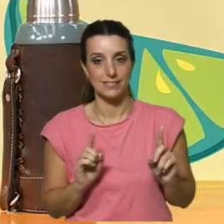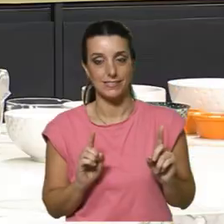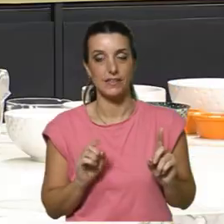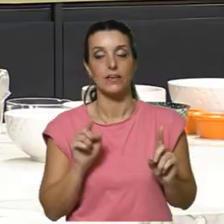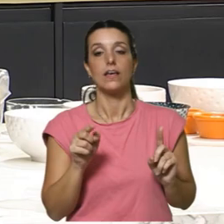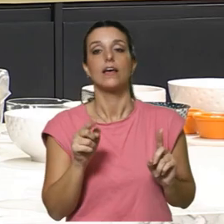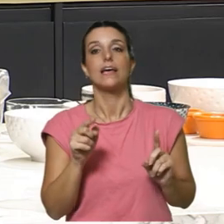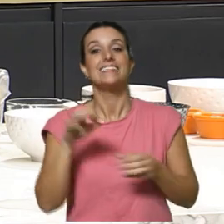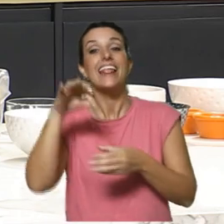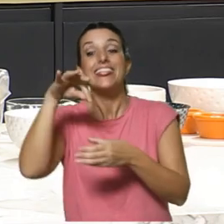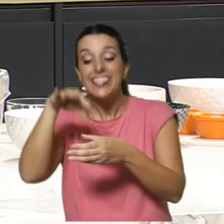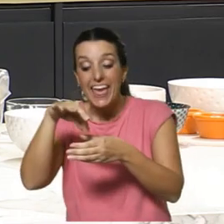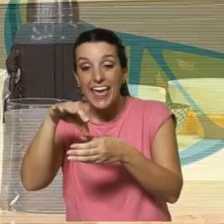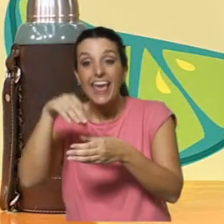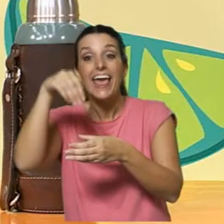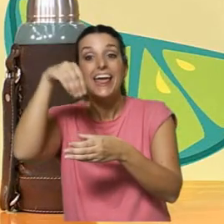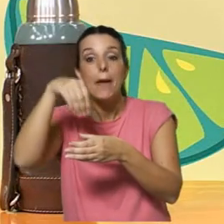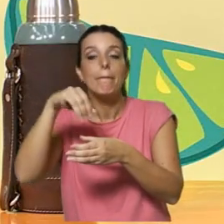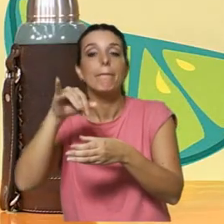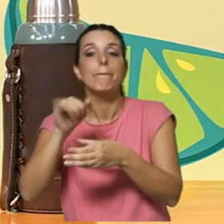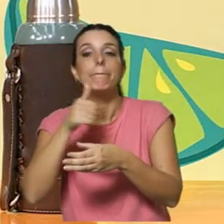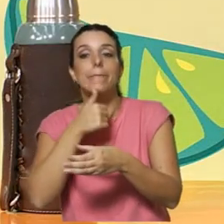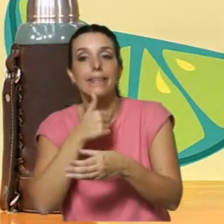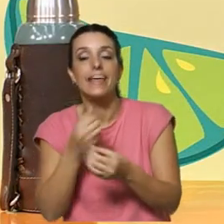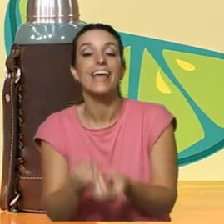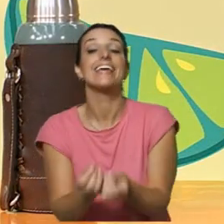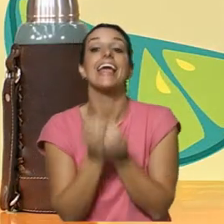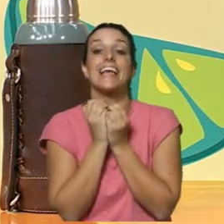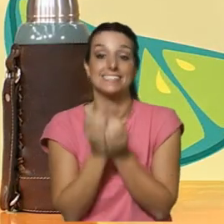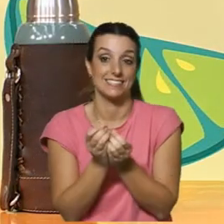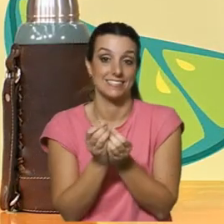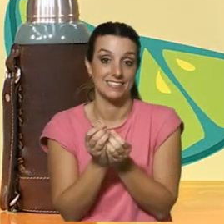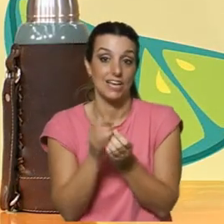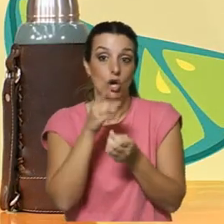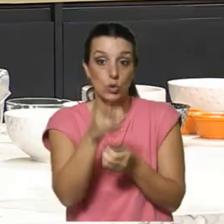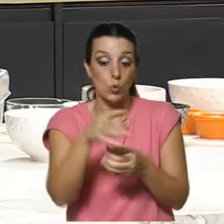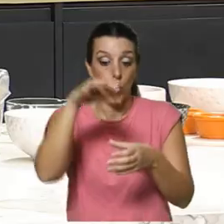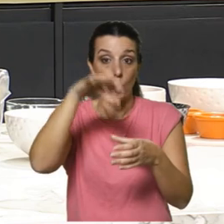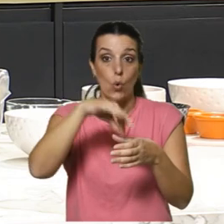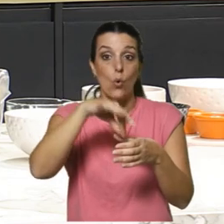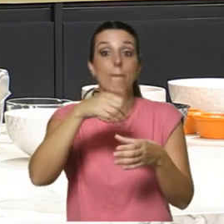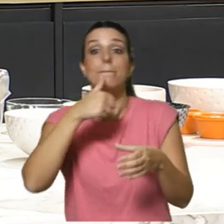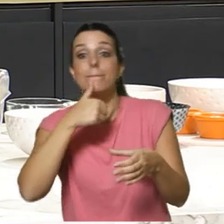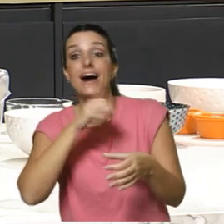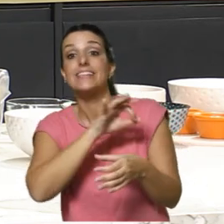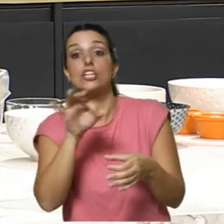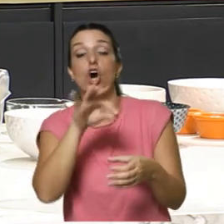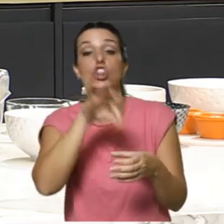mate. A ver, ¿qué es, Eva? Es té de mate. ¿Vos haces mate o haces té con